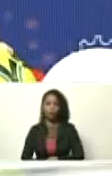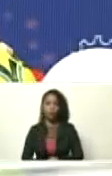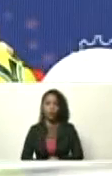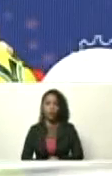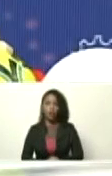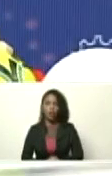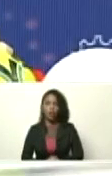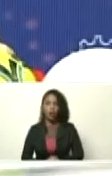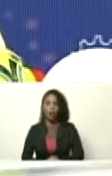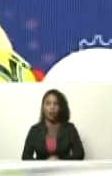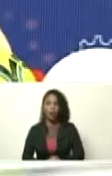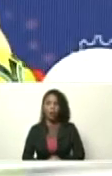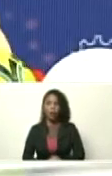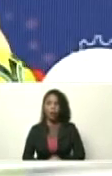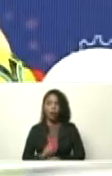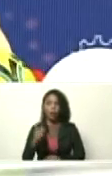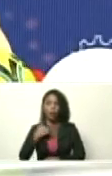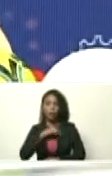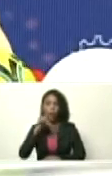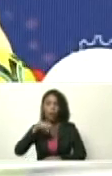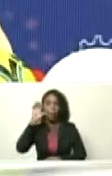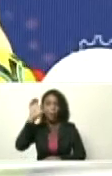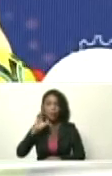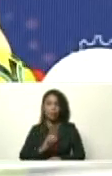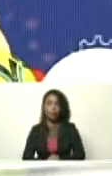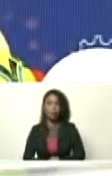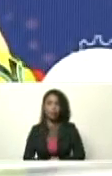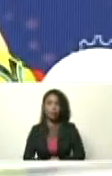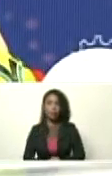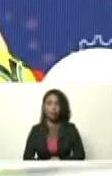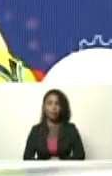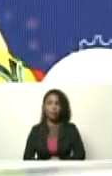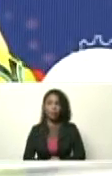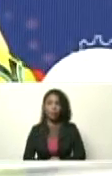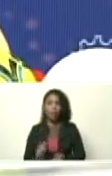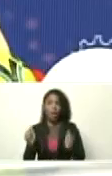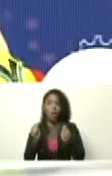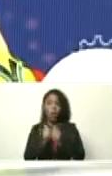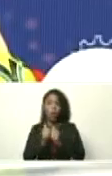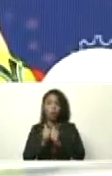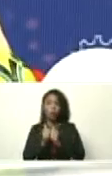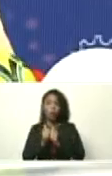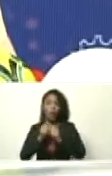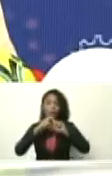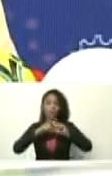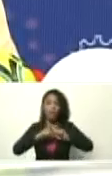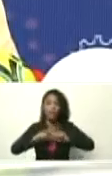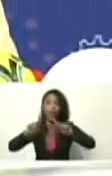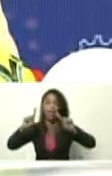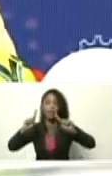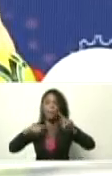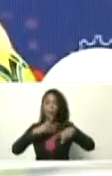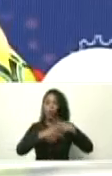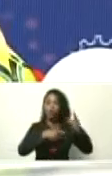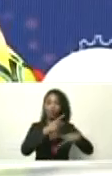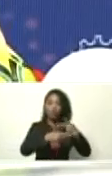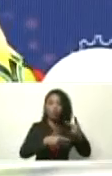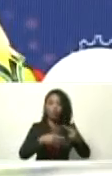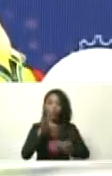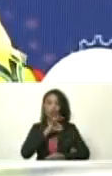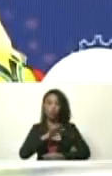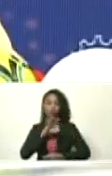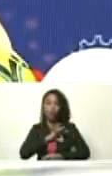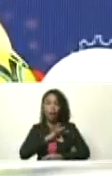contra nuestro país. Y con la diversificación productiva y soberana y